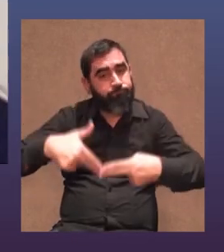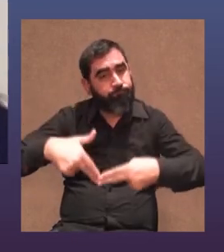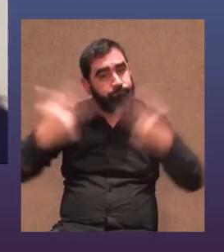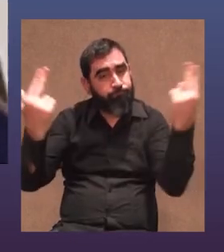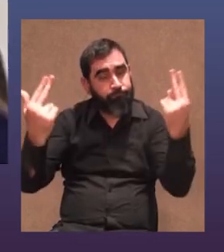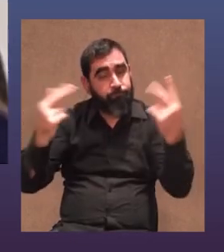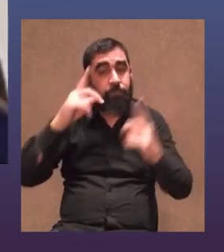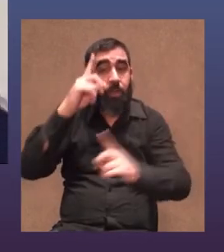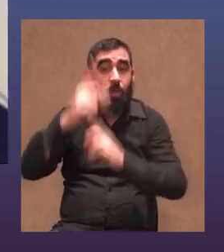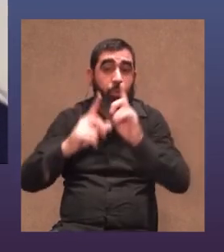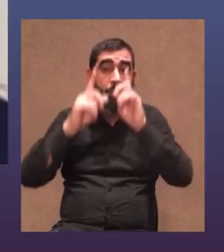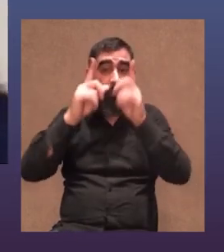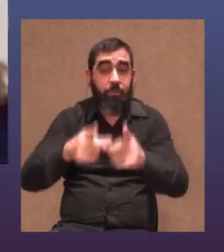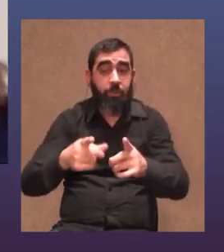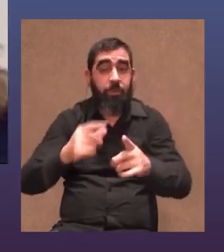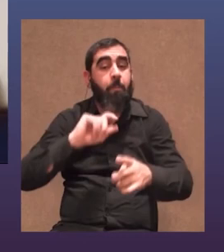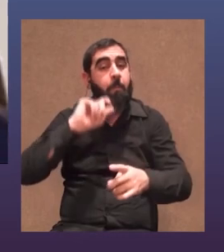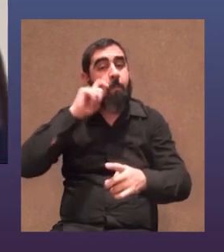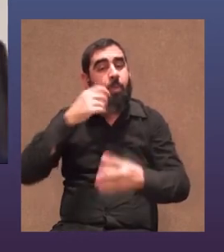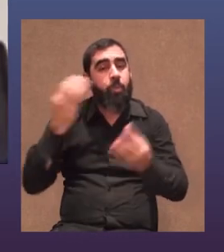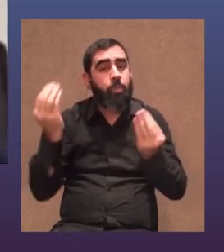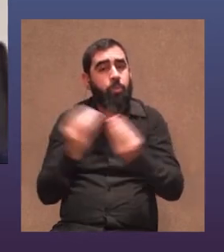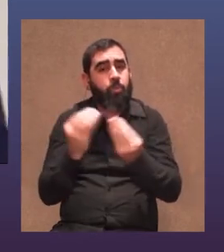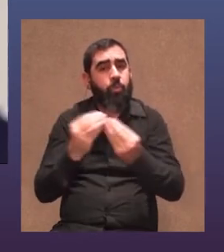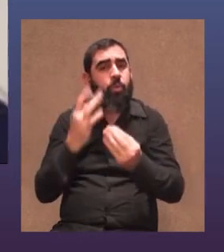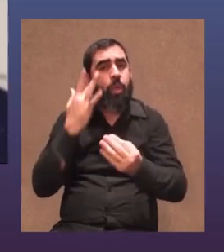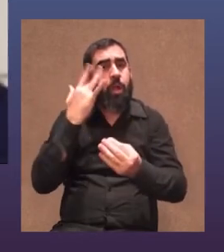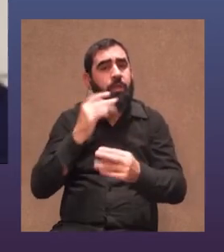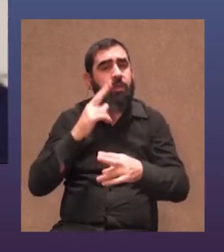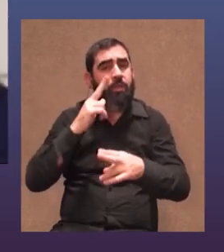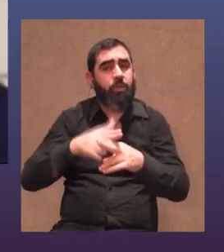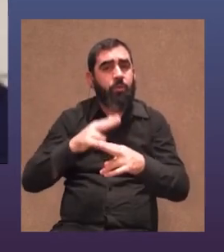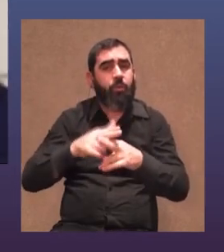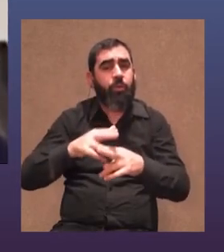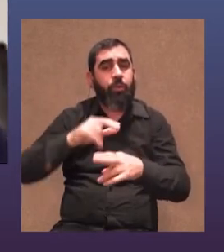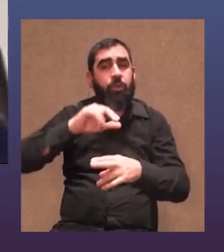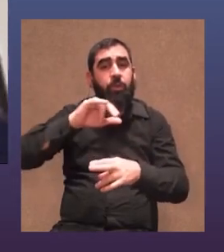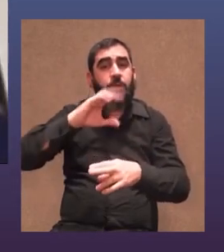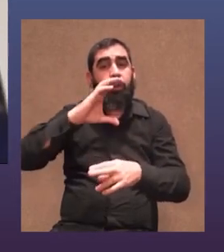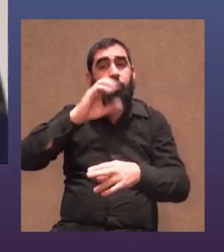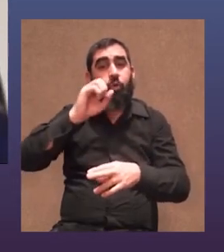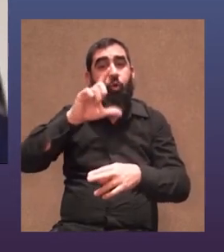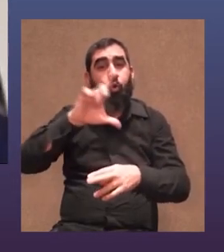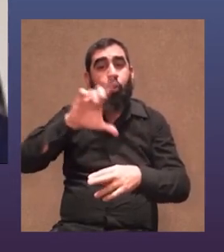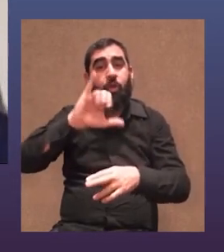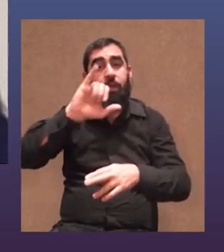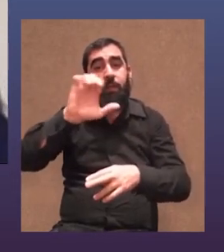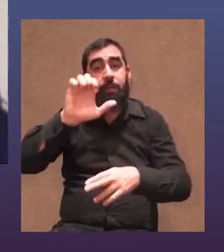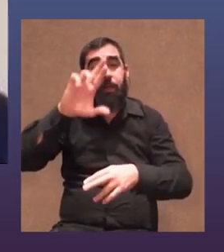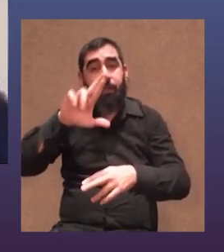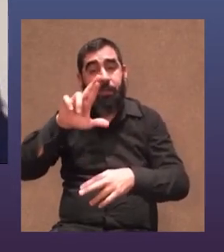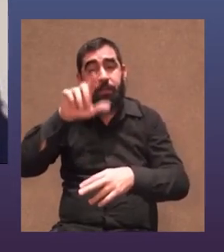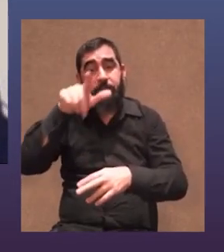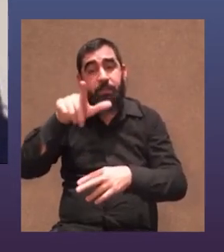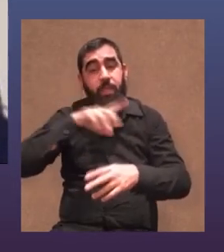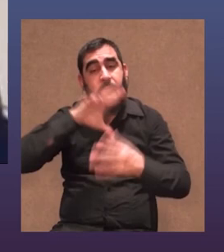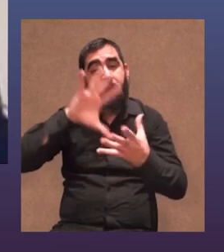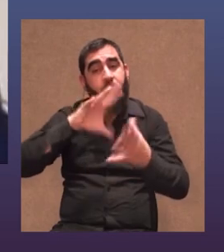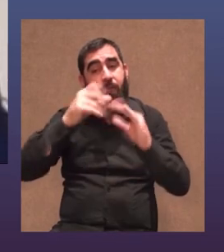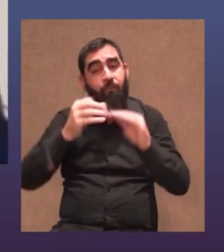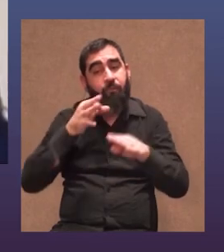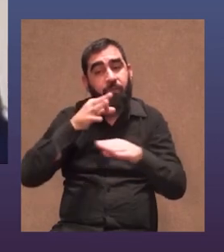derribando. Me gusta mucho un artista que se llama Jacob Collier, que un poco tiene esa